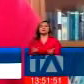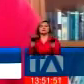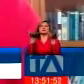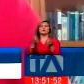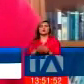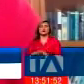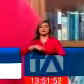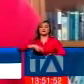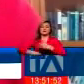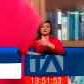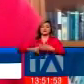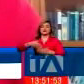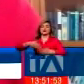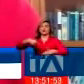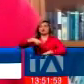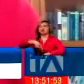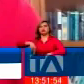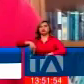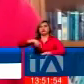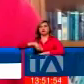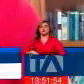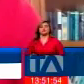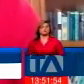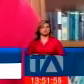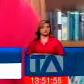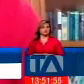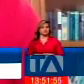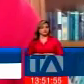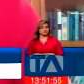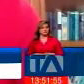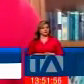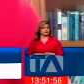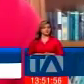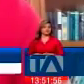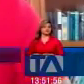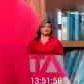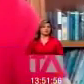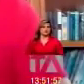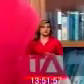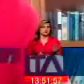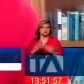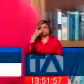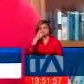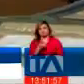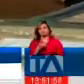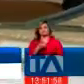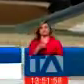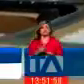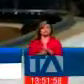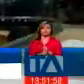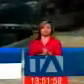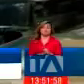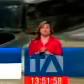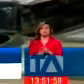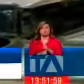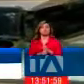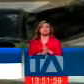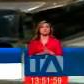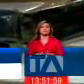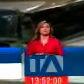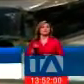son muy largos, entonces pretender que haya una sentencia, eso lleva 6 años. Estos y otros